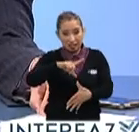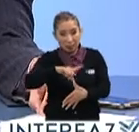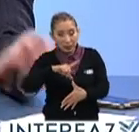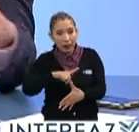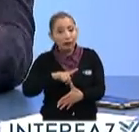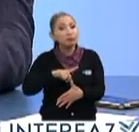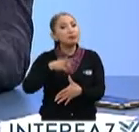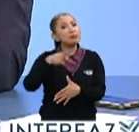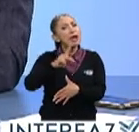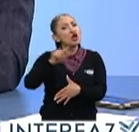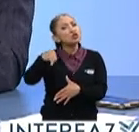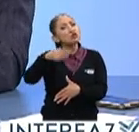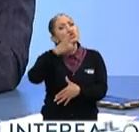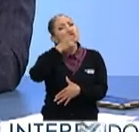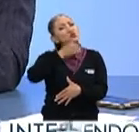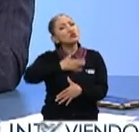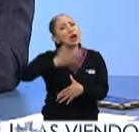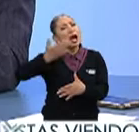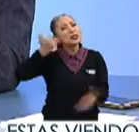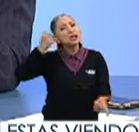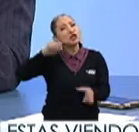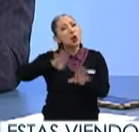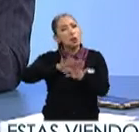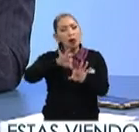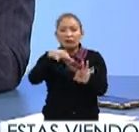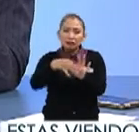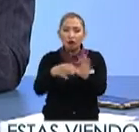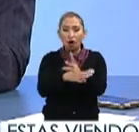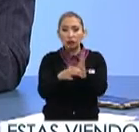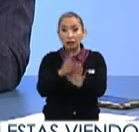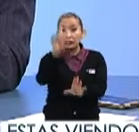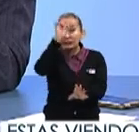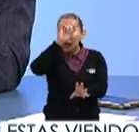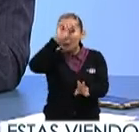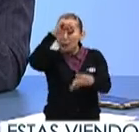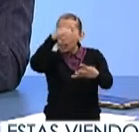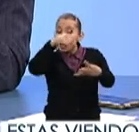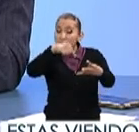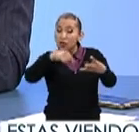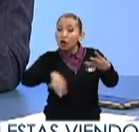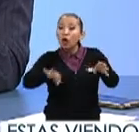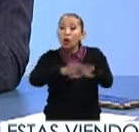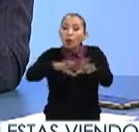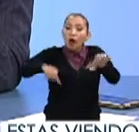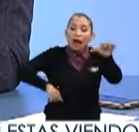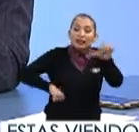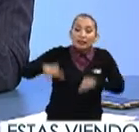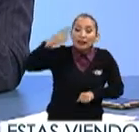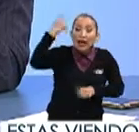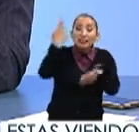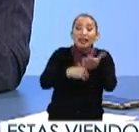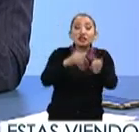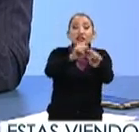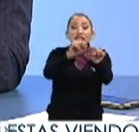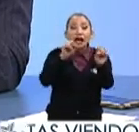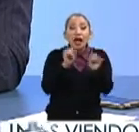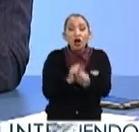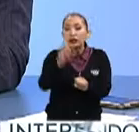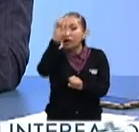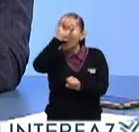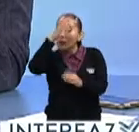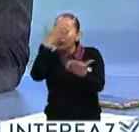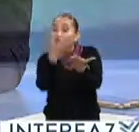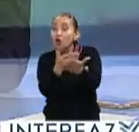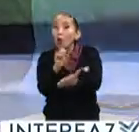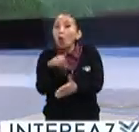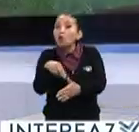latinoamericana. Pero nos comentaba sobre efectos ya muy precisos, ¿no? Sí. Recomendaciones sobre estas prácticas en el aula, recomendaciones que nos hace